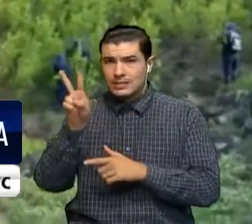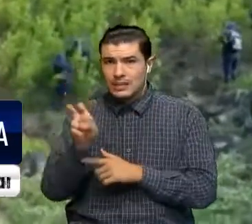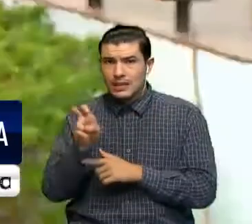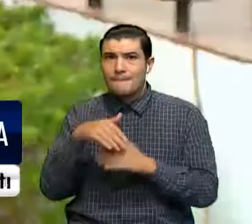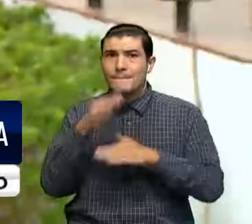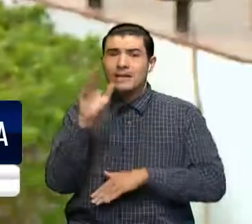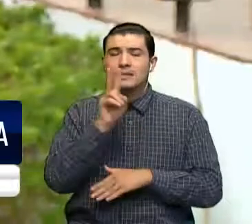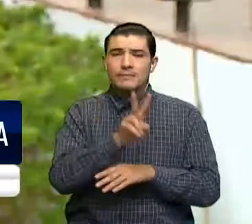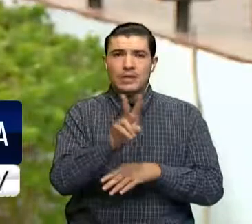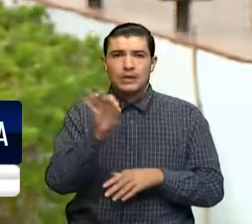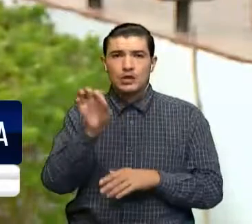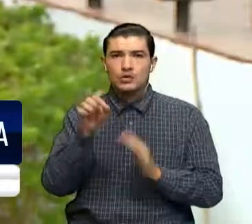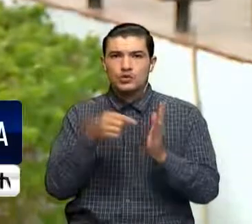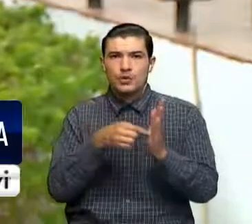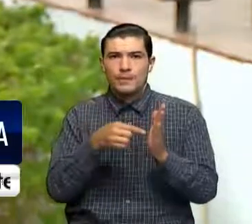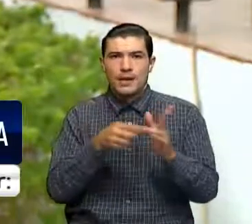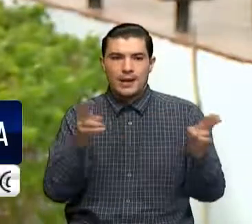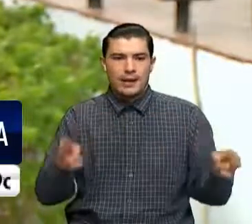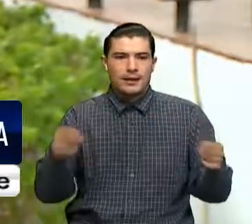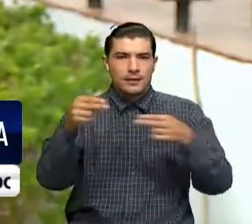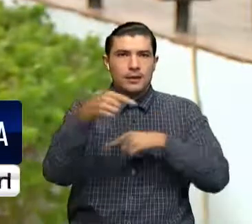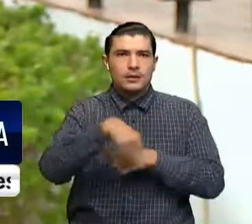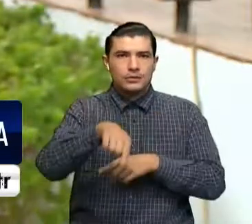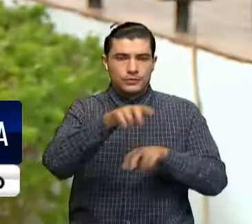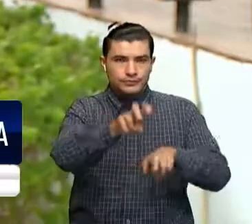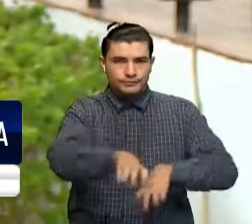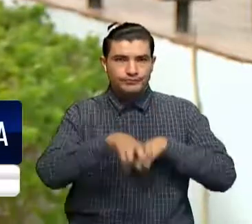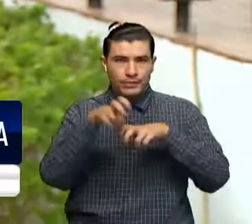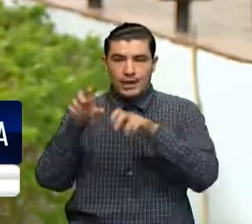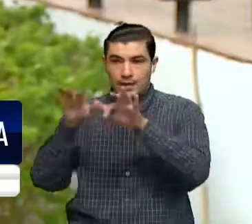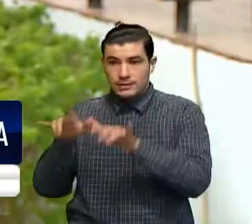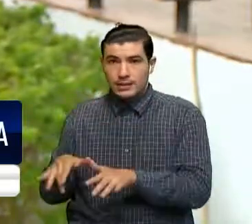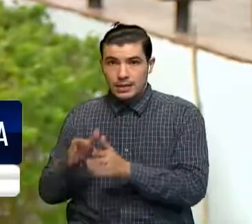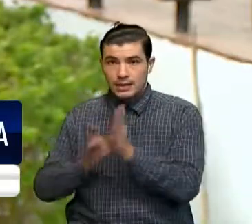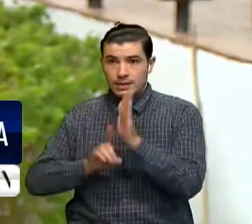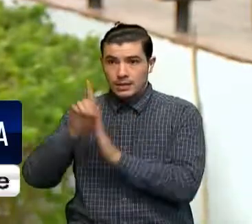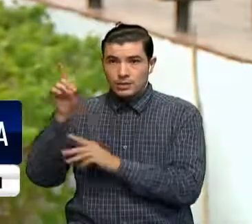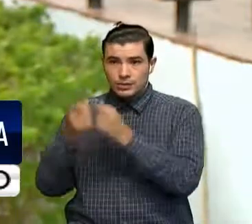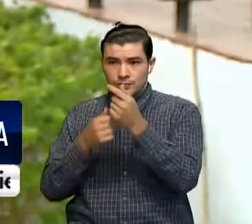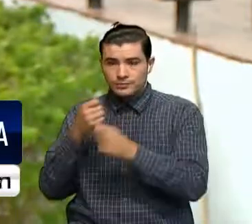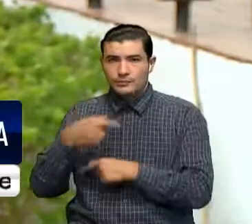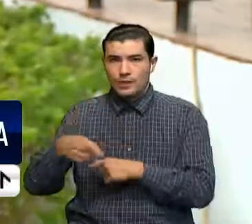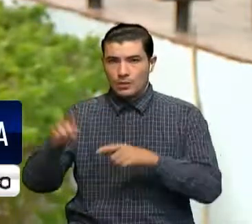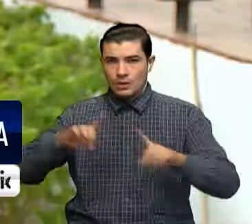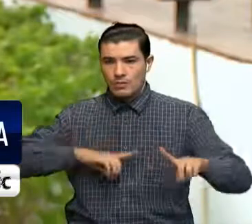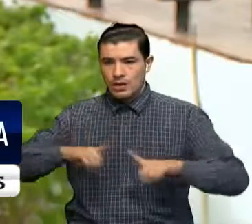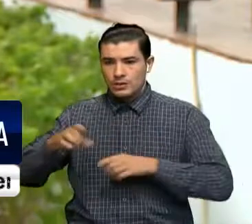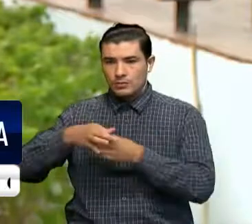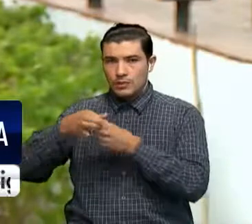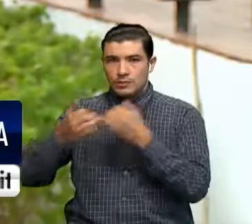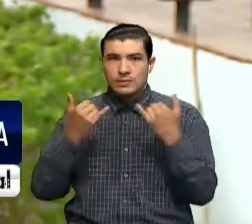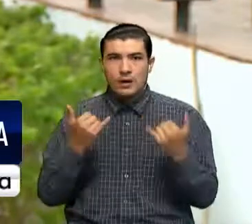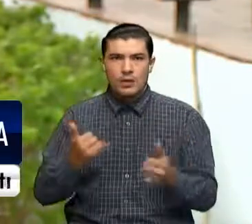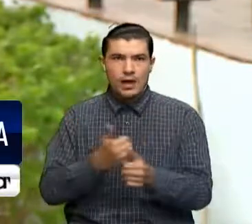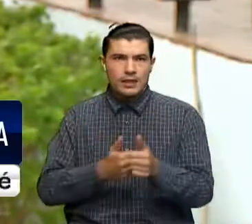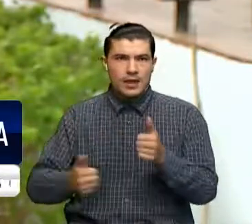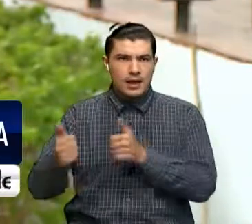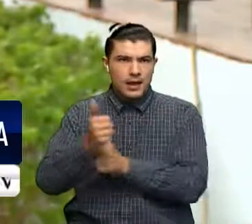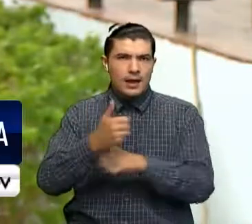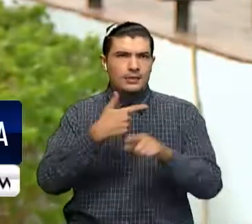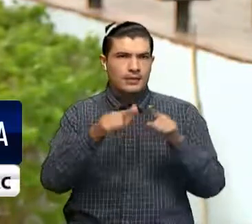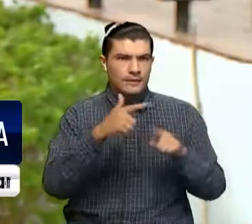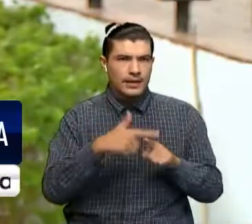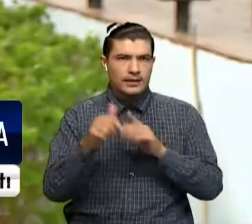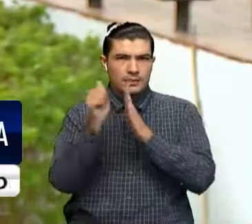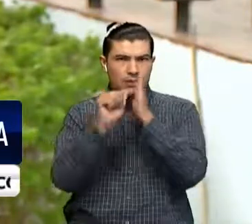hectáreas bien por parte de la secretaria de desarrollo económico de la administración municipal se vienen adelantando diferentes programas